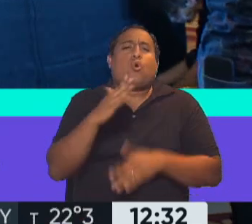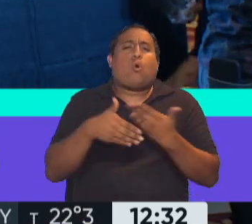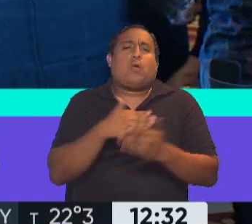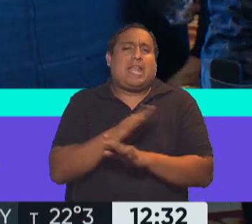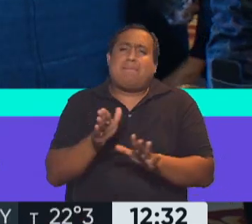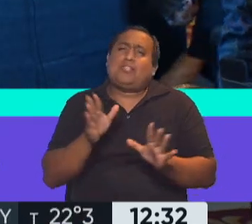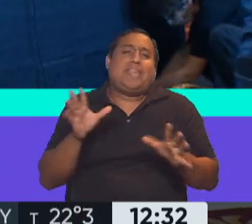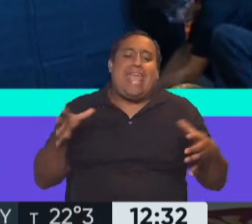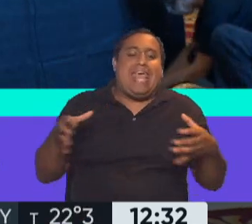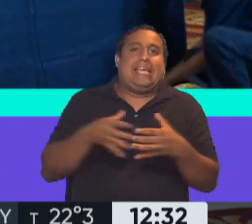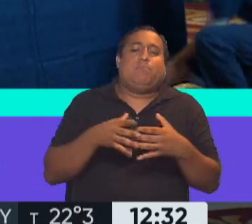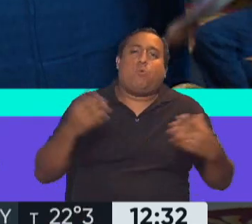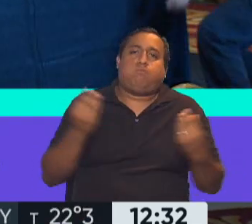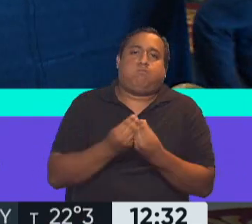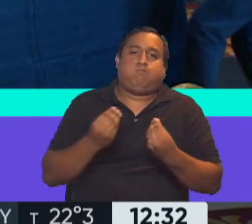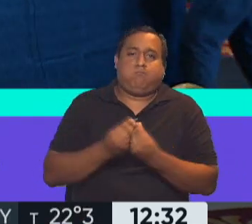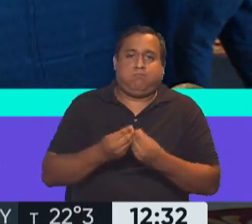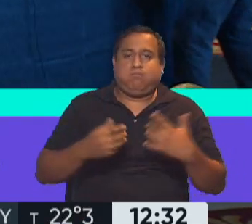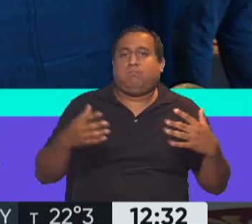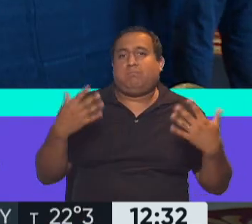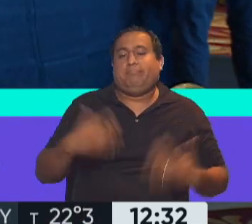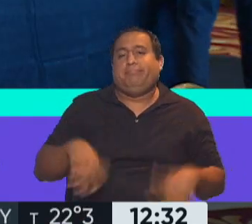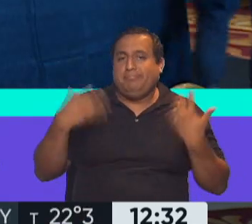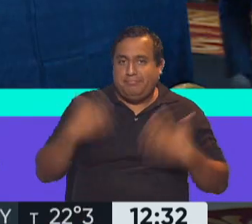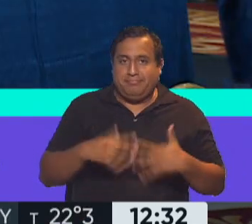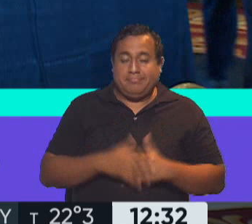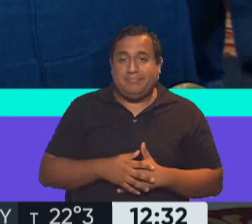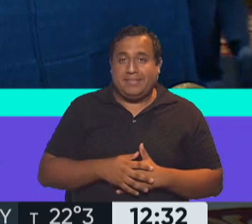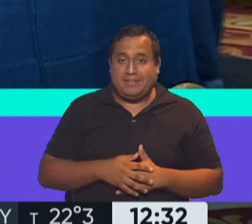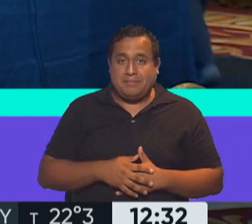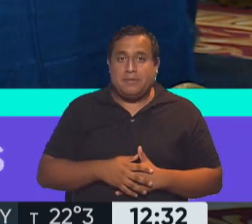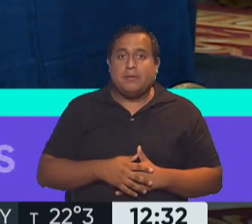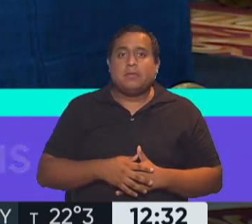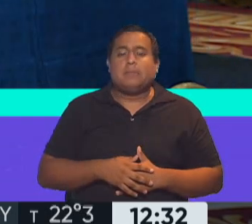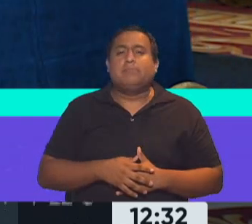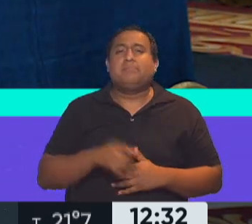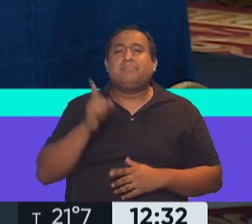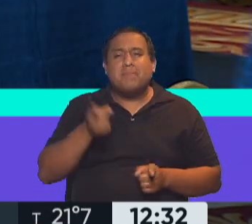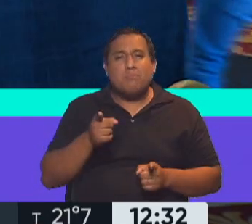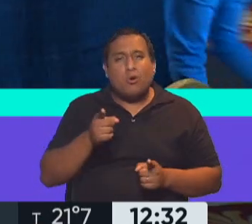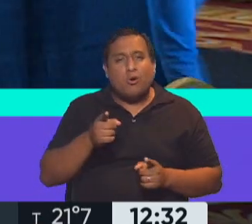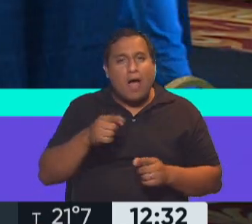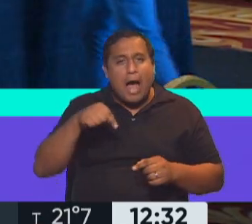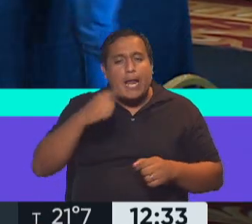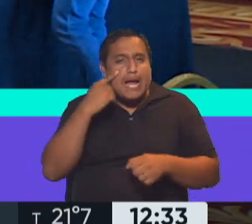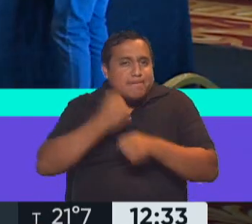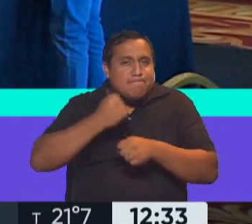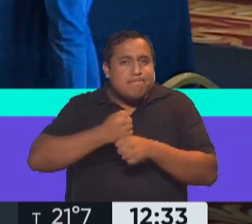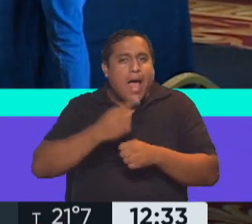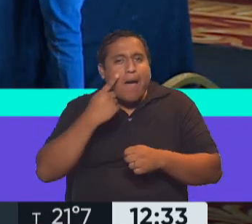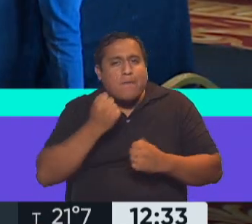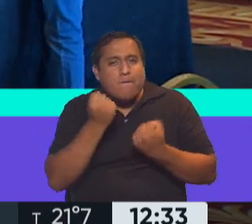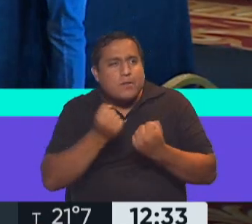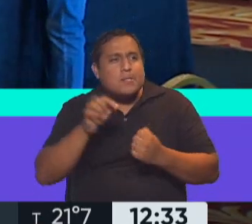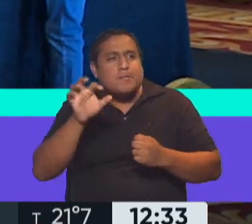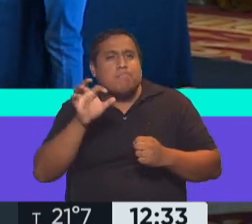estamos con el equipo más grande, como está en el Catas. Ahí en la pantalla es lo que estamos generando, lo que estamos trabajando para que todos los jugadores